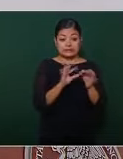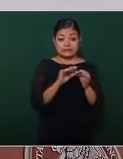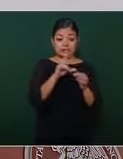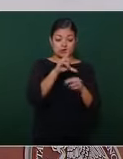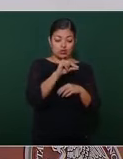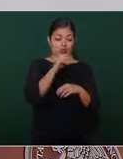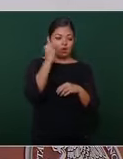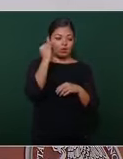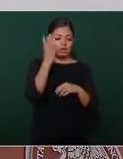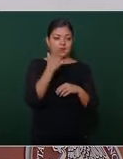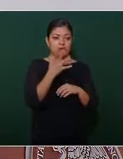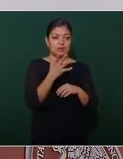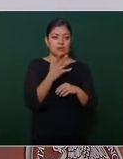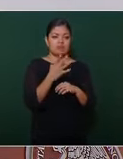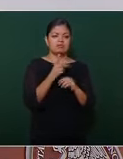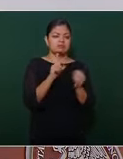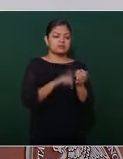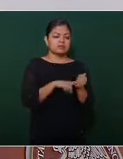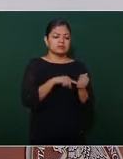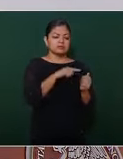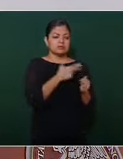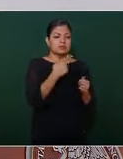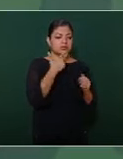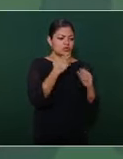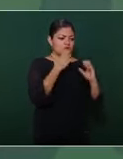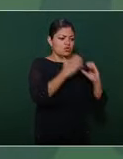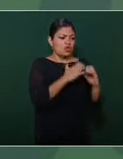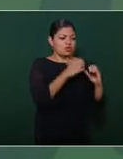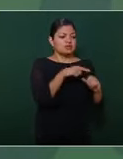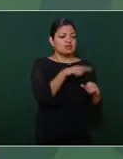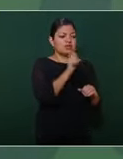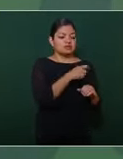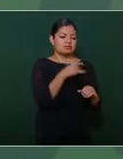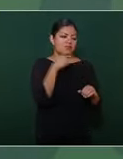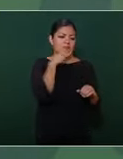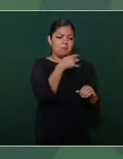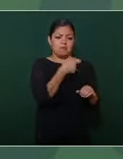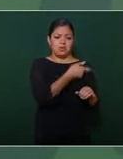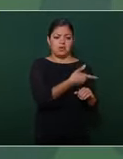de los conservadores es la hipocresía.